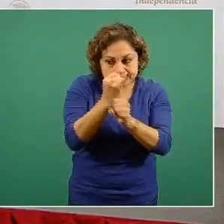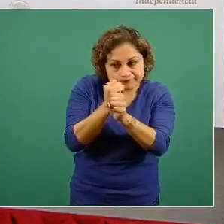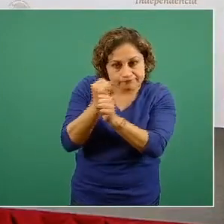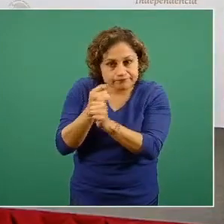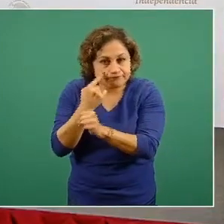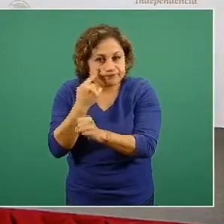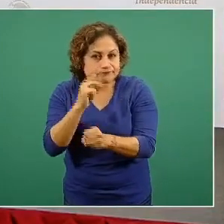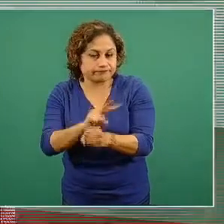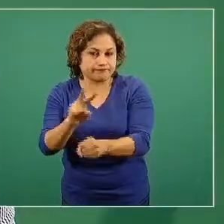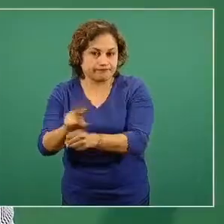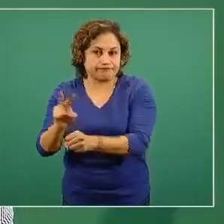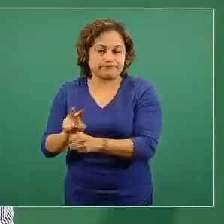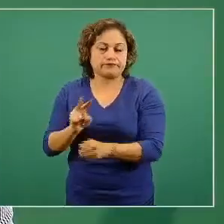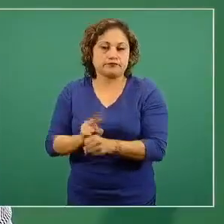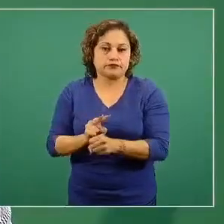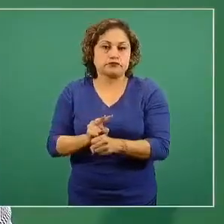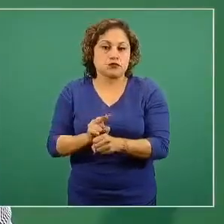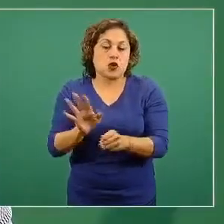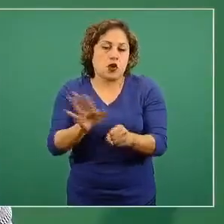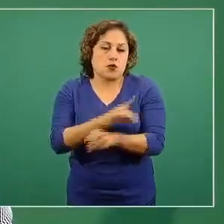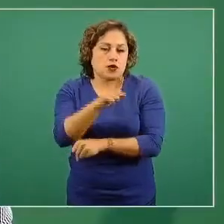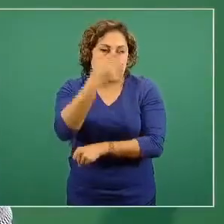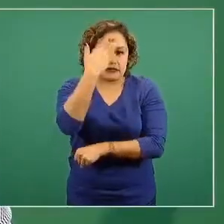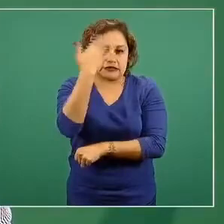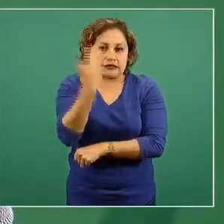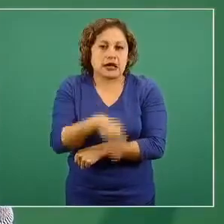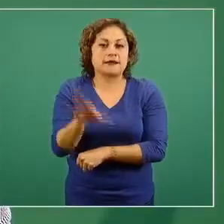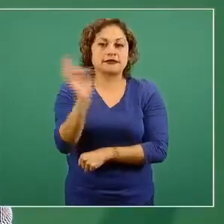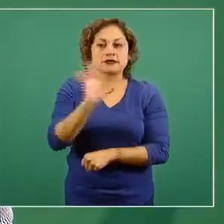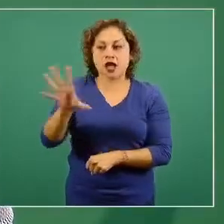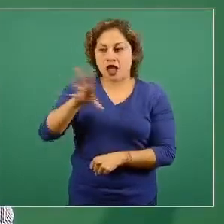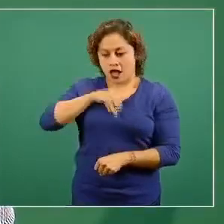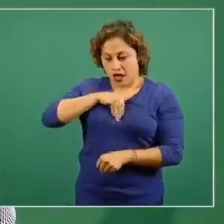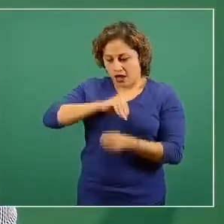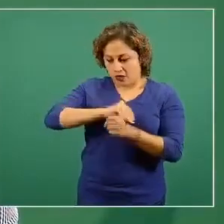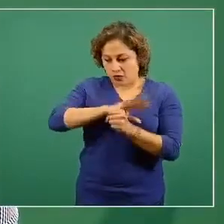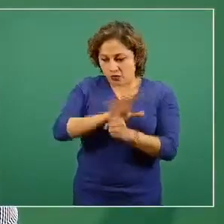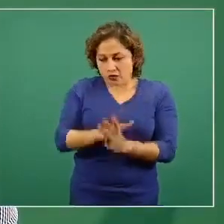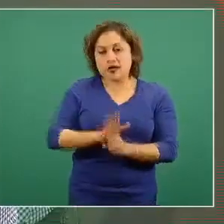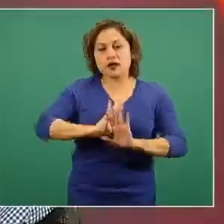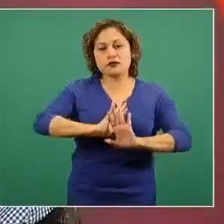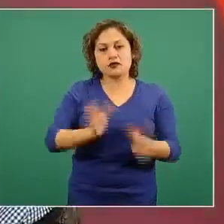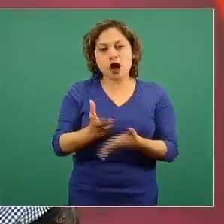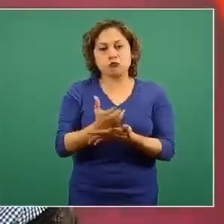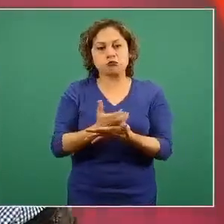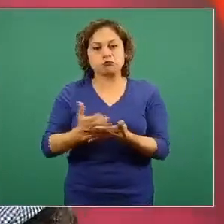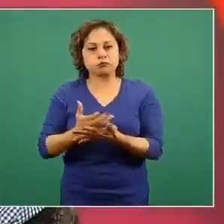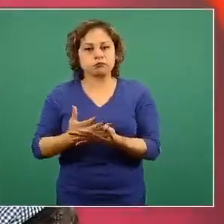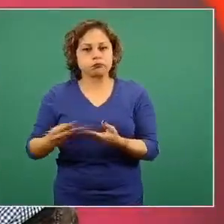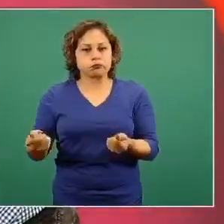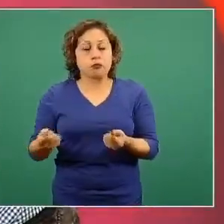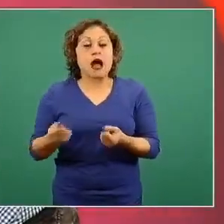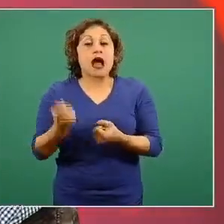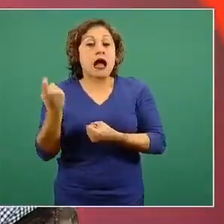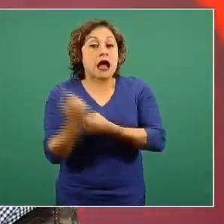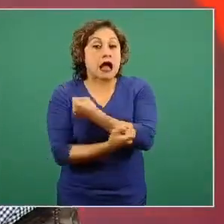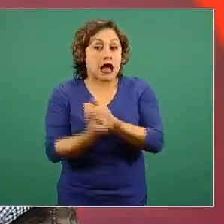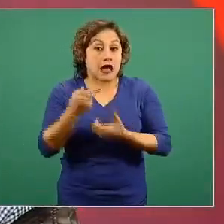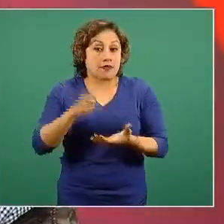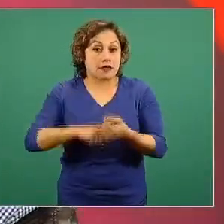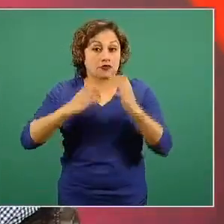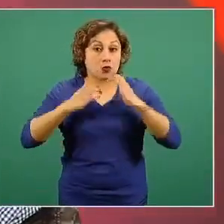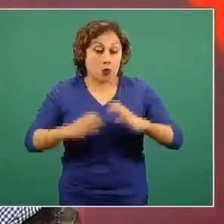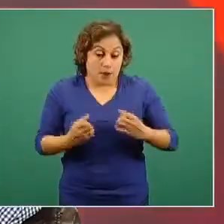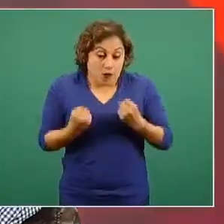haber generado una inmunidad natural, esta variante pudiera causar infección a pesar de tener la inmunidad natural.